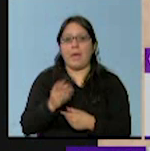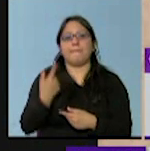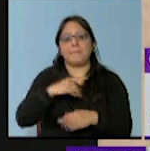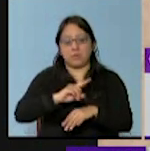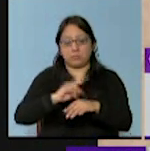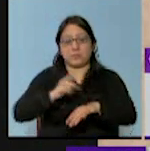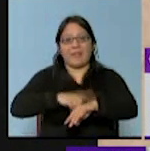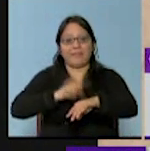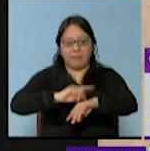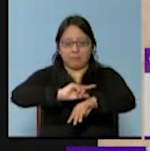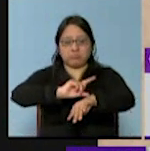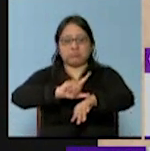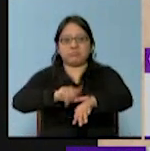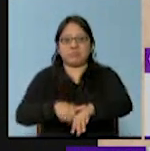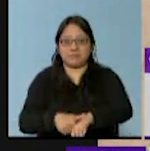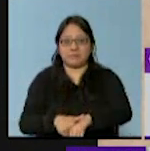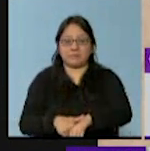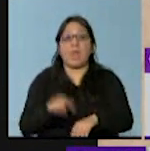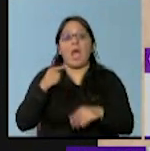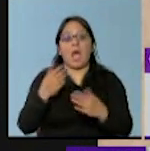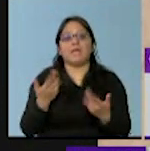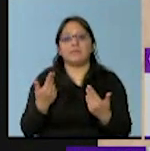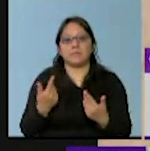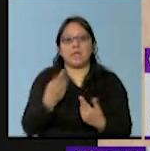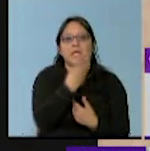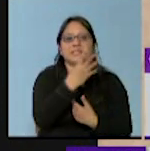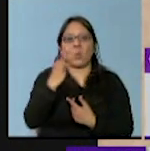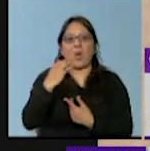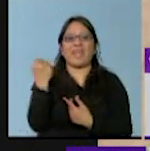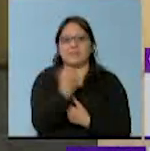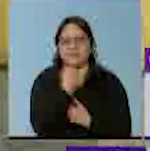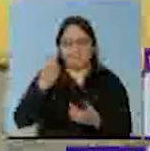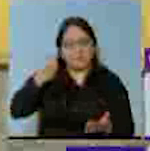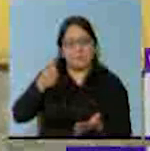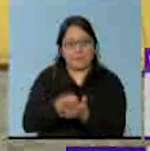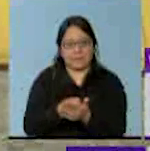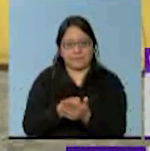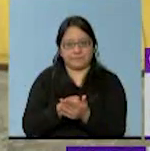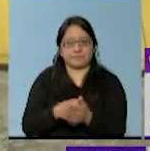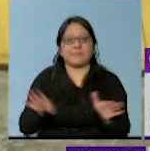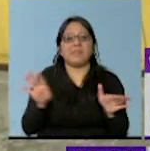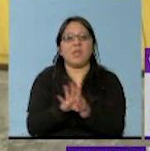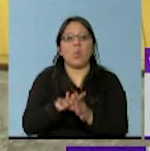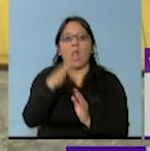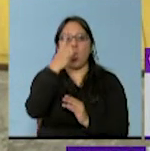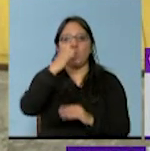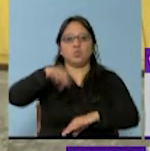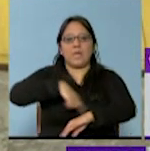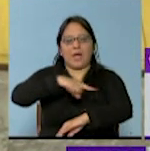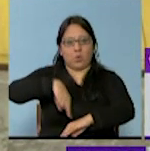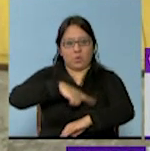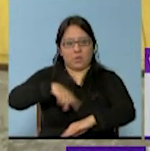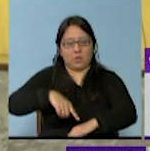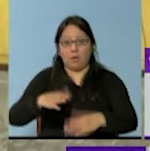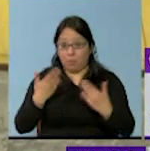pasas de ese tiempo ya empieza a correr una tarifa de 40 pesos que es por una hora es decir hasta una hora vas a poder